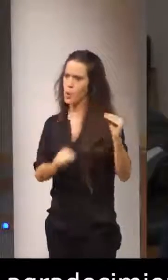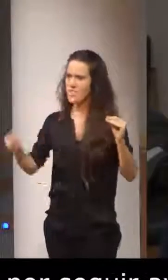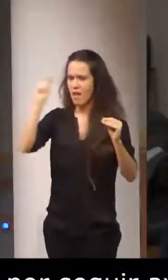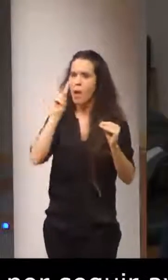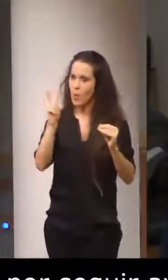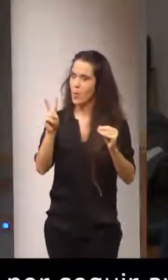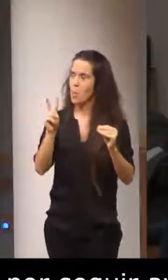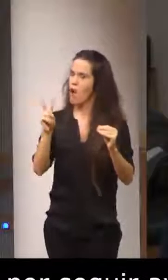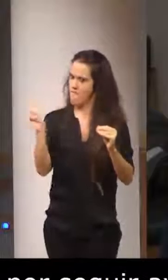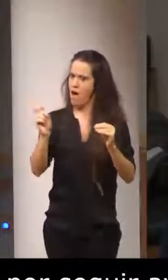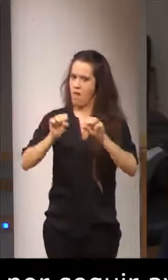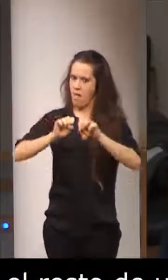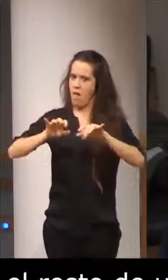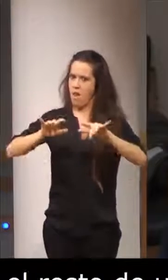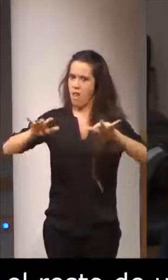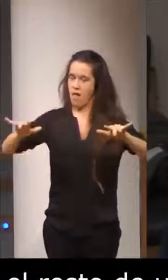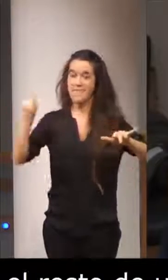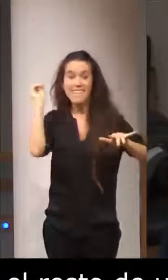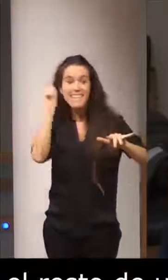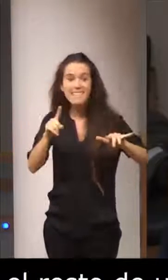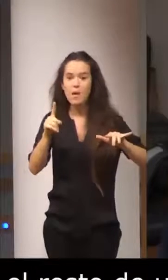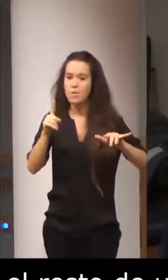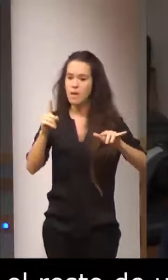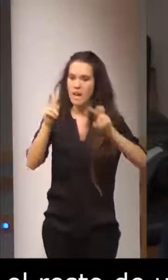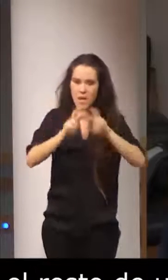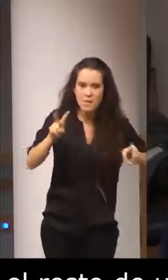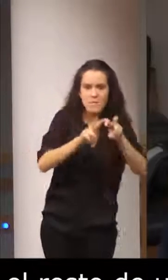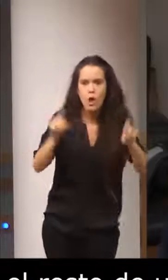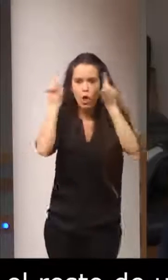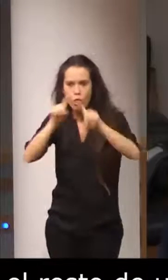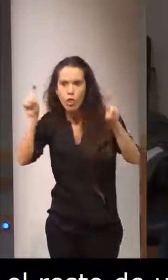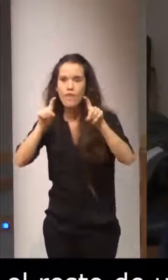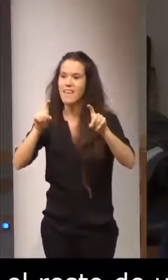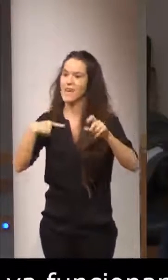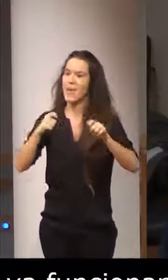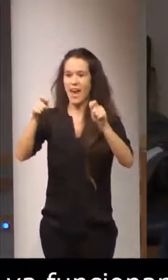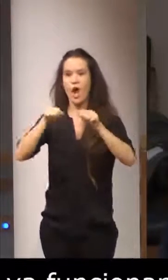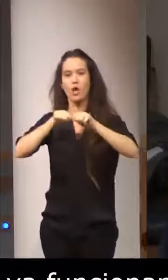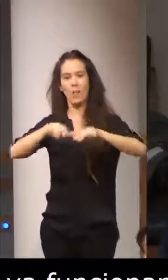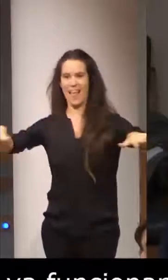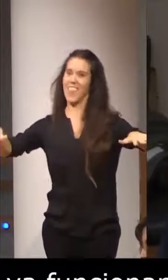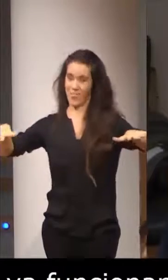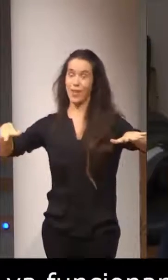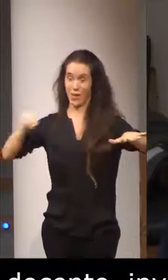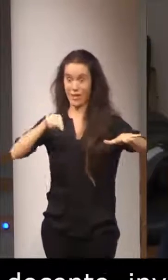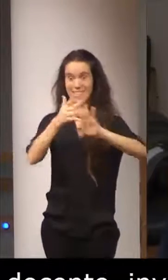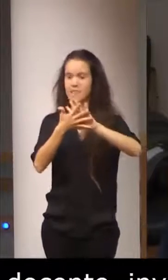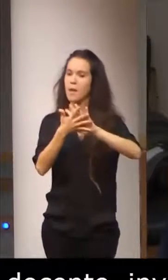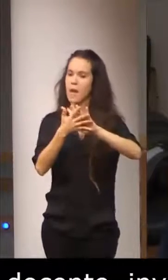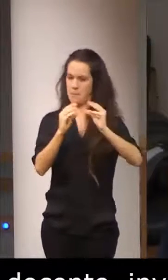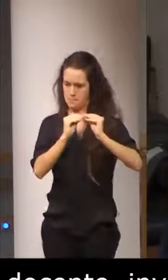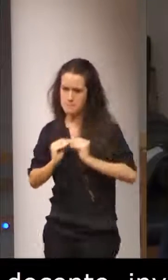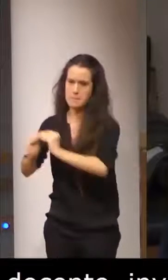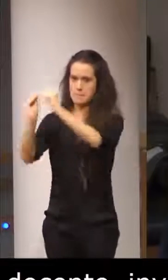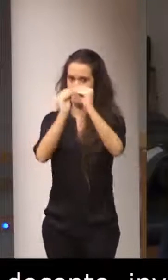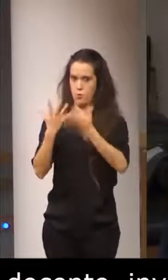el ejemplo y que la actividad docente la investigadora y la normalizadora en consecuencia se aúnen en todos nosotros y